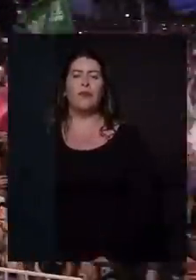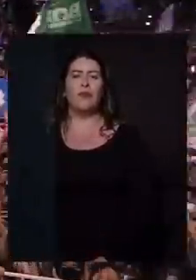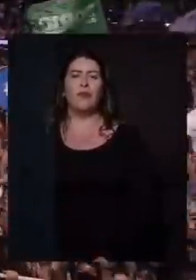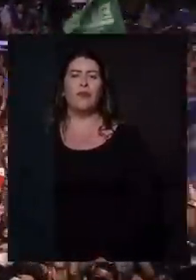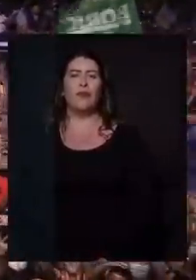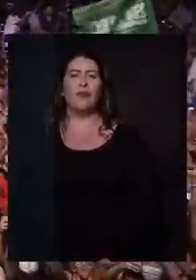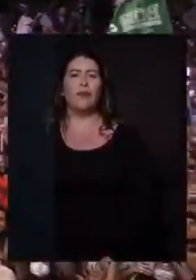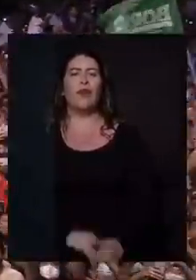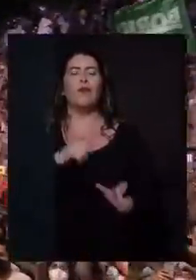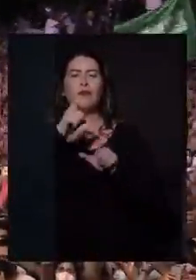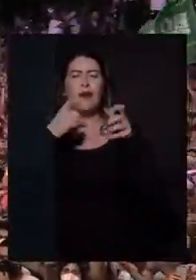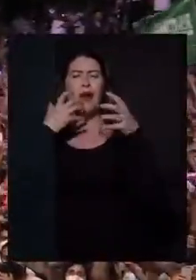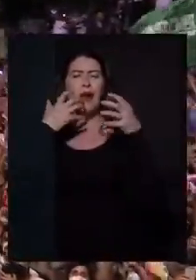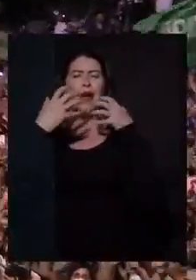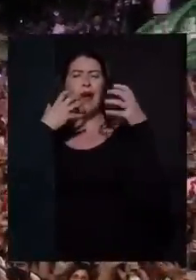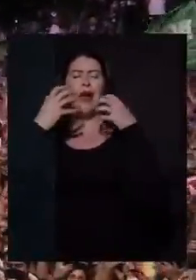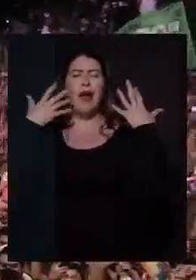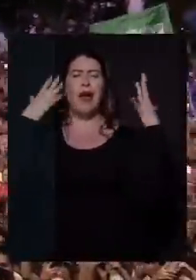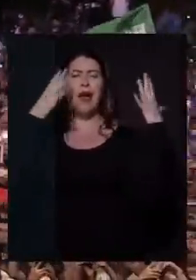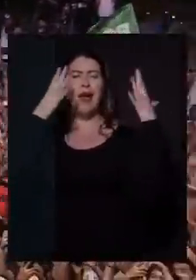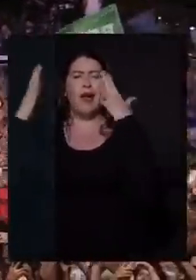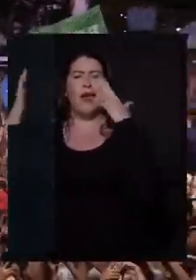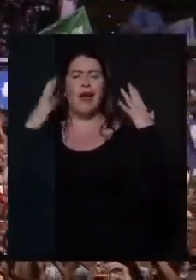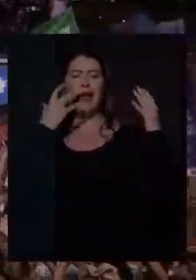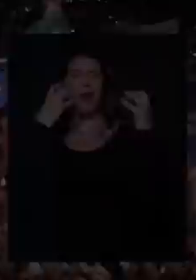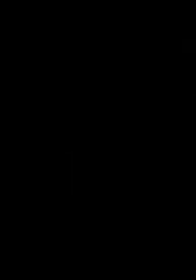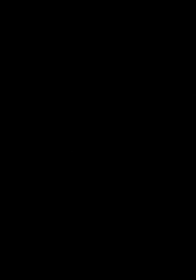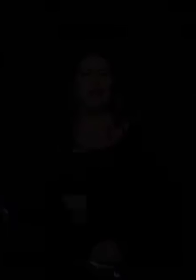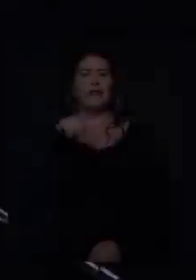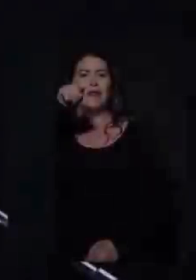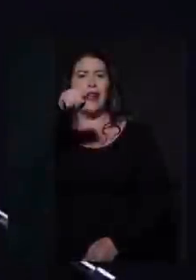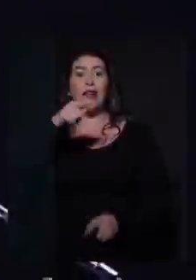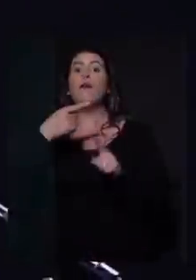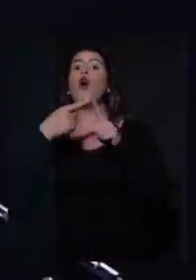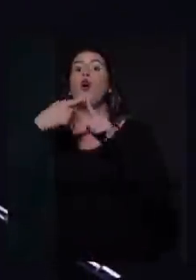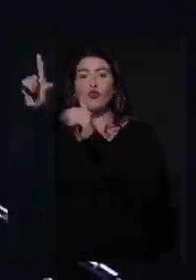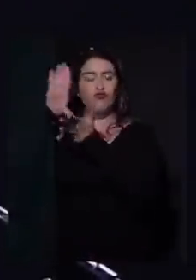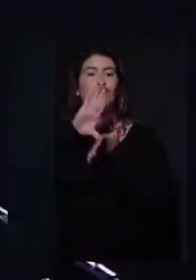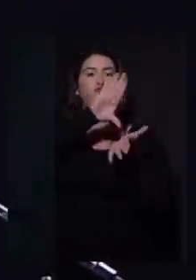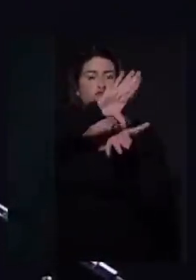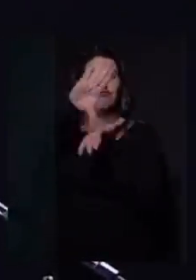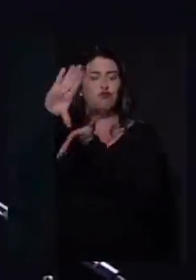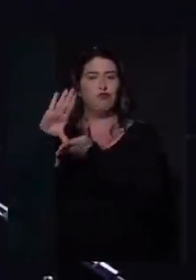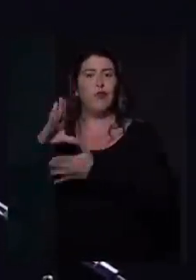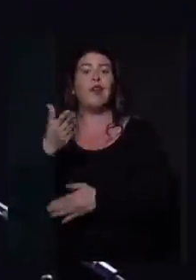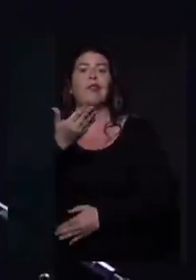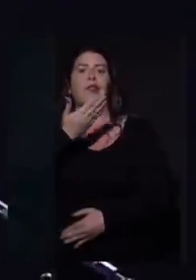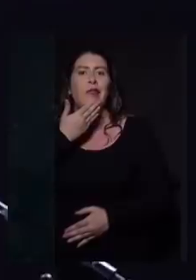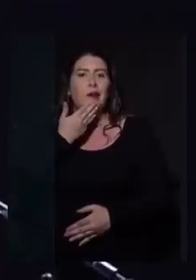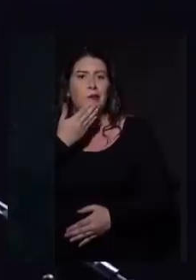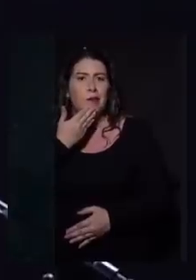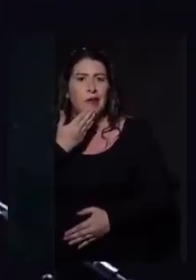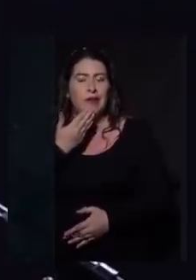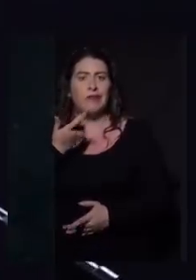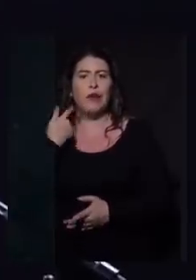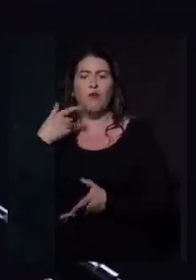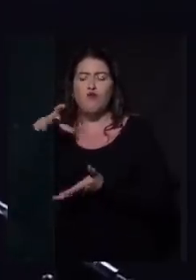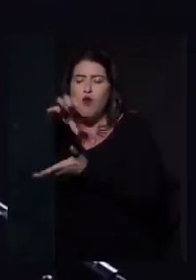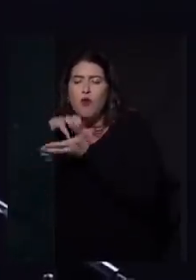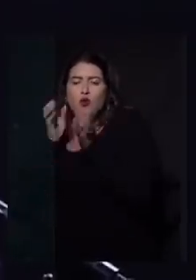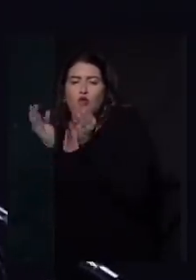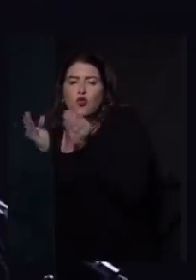próximo mes de marzo del 2022. El presidente electo de Chile, Gabriel